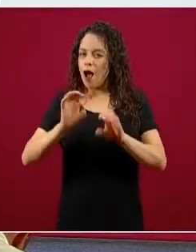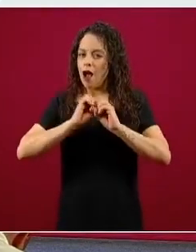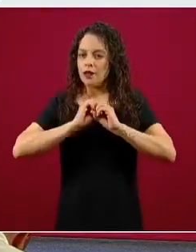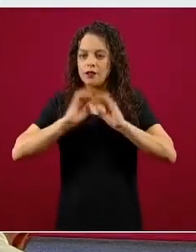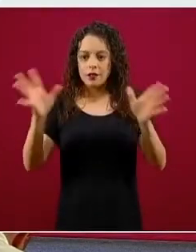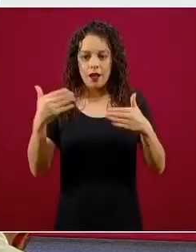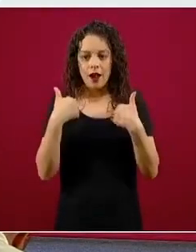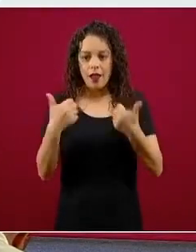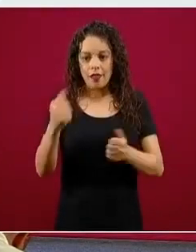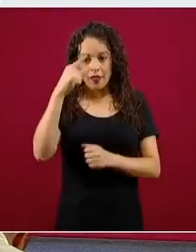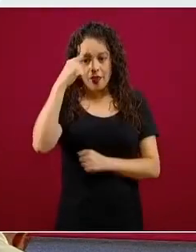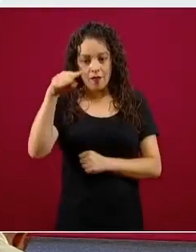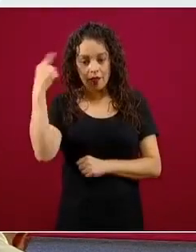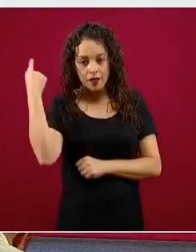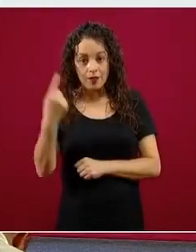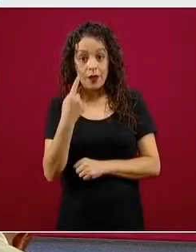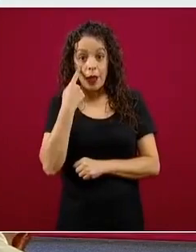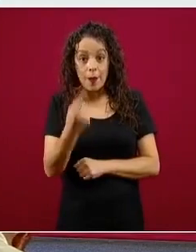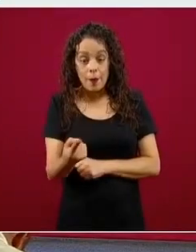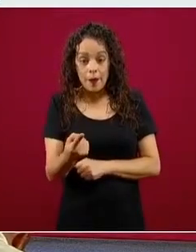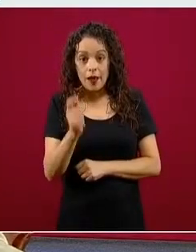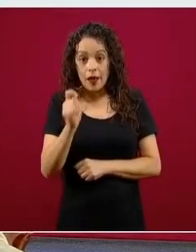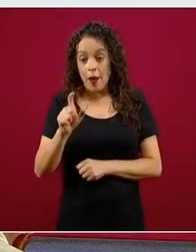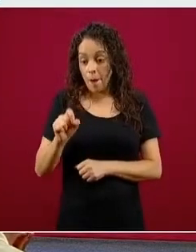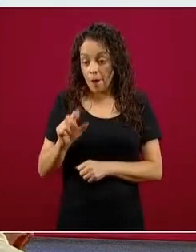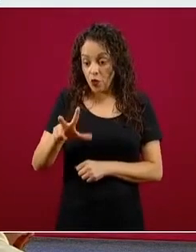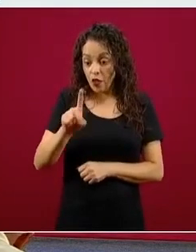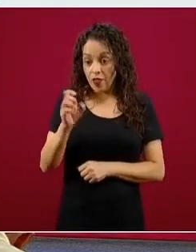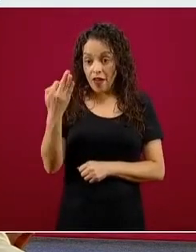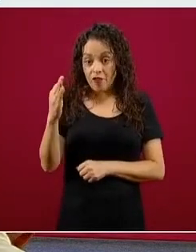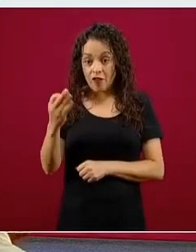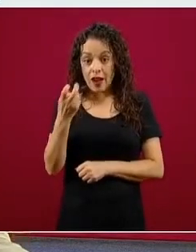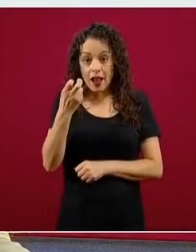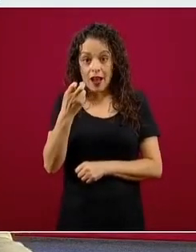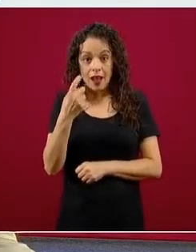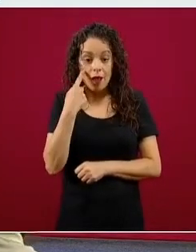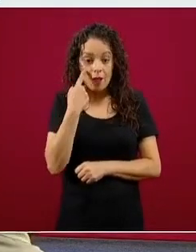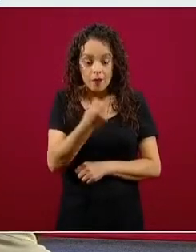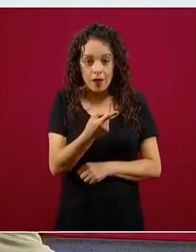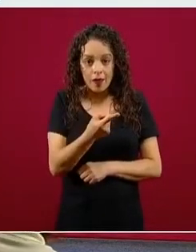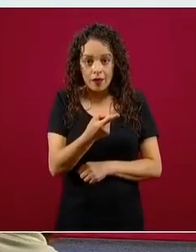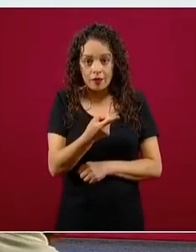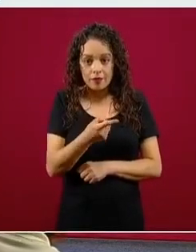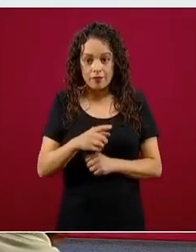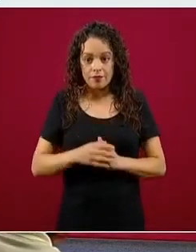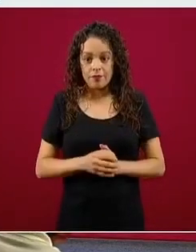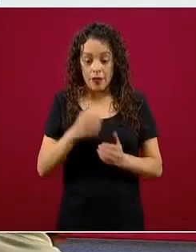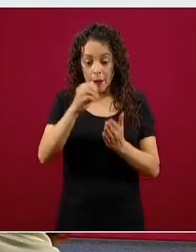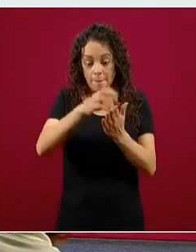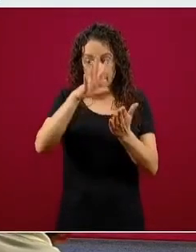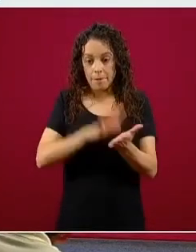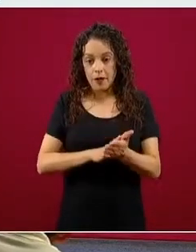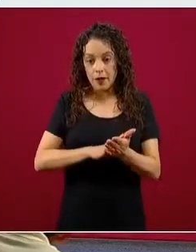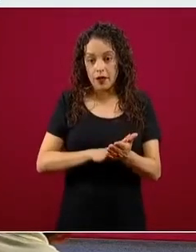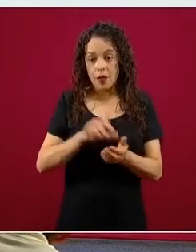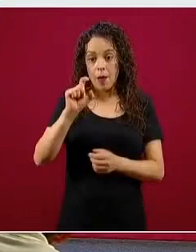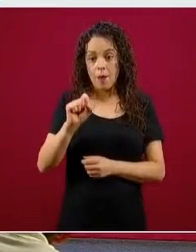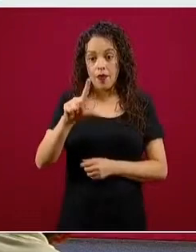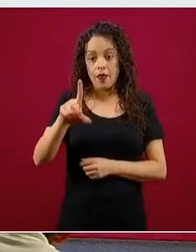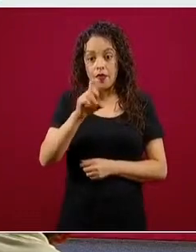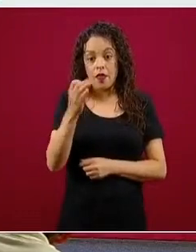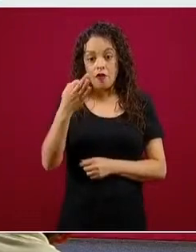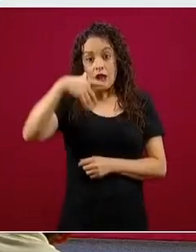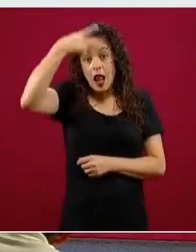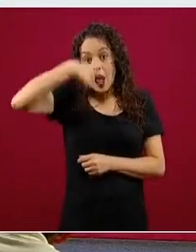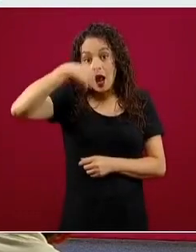sí se ve el primer caso del 28 de febrero, de hecho está anotado la noche del 27, porque es cuando se presentó